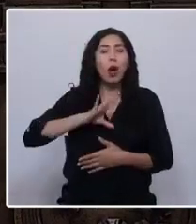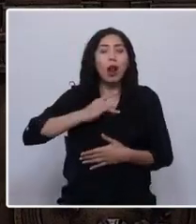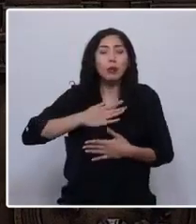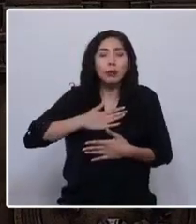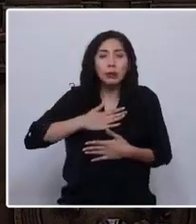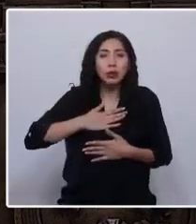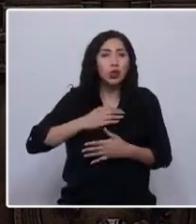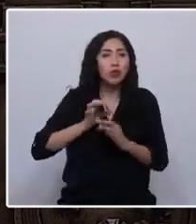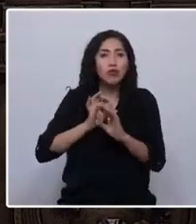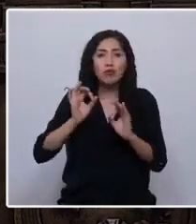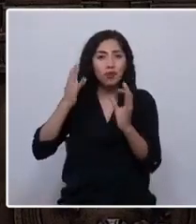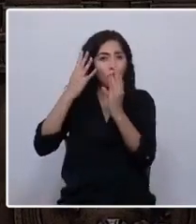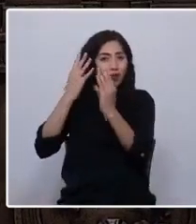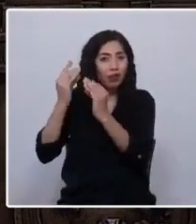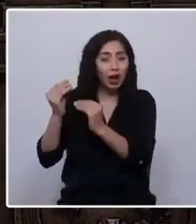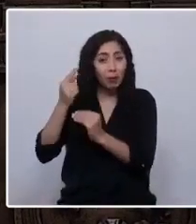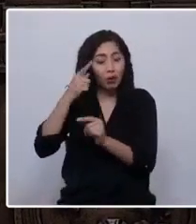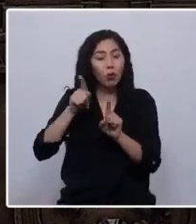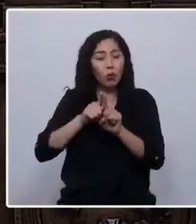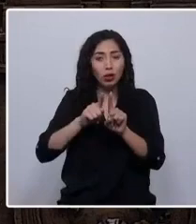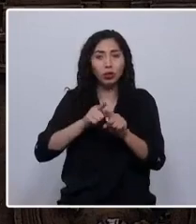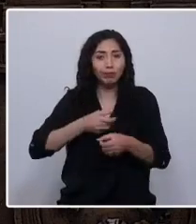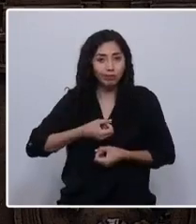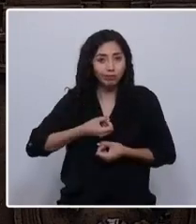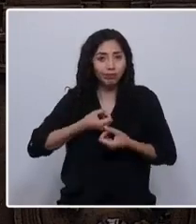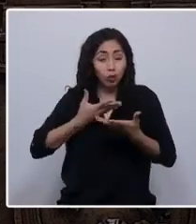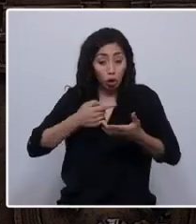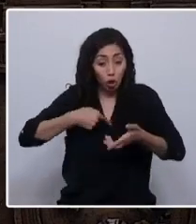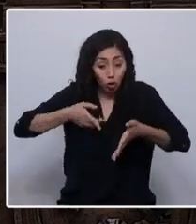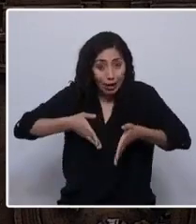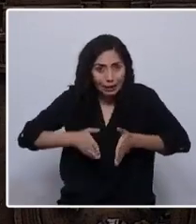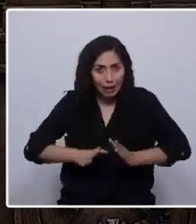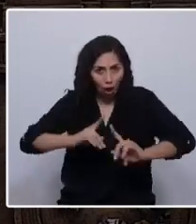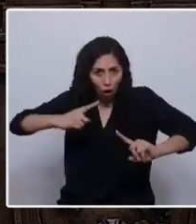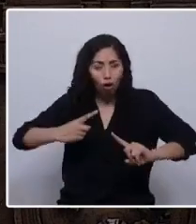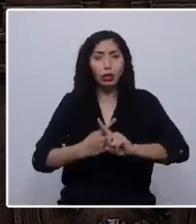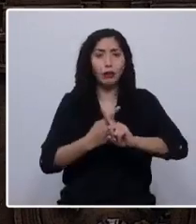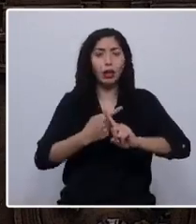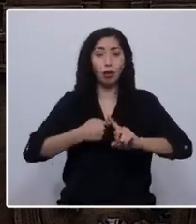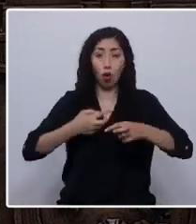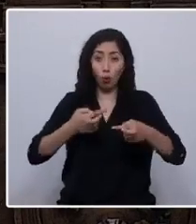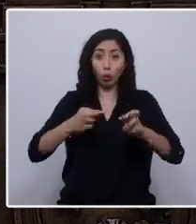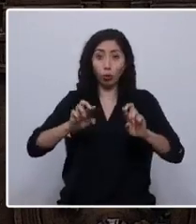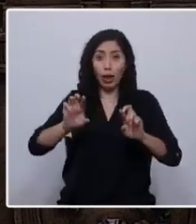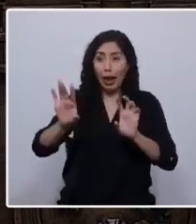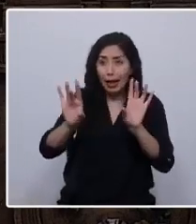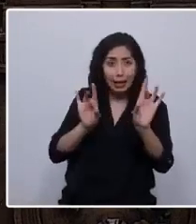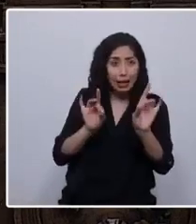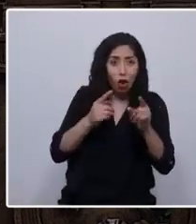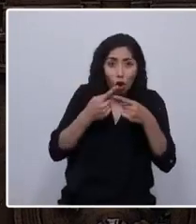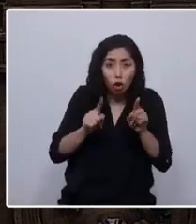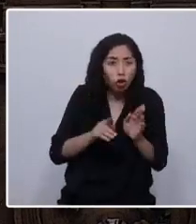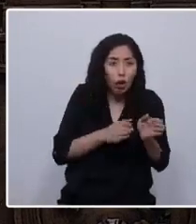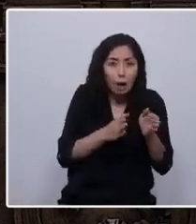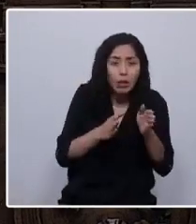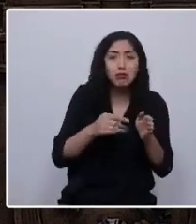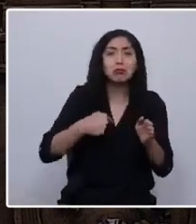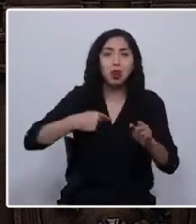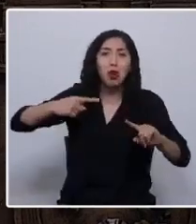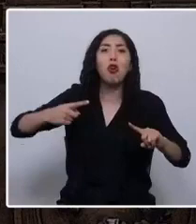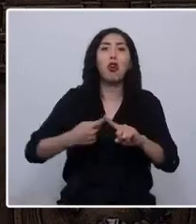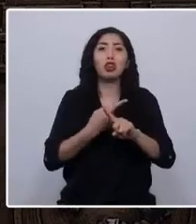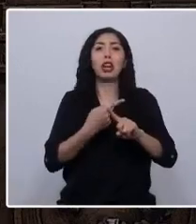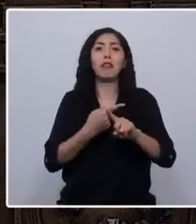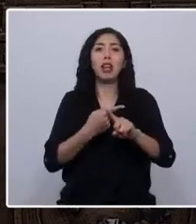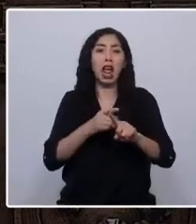borrarse, pero confieso que si naciera de nuevo y tuviera la oportunidad de elegir otro camino, volvería a defender